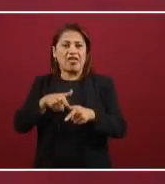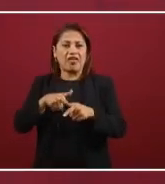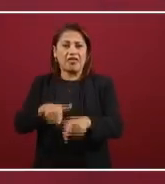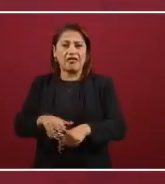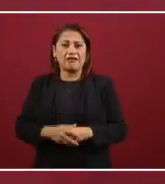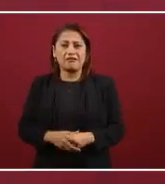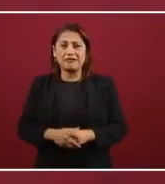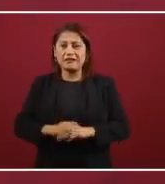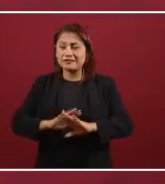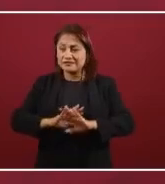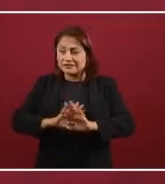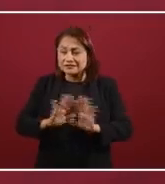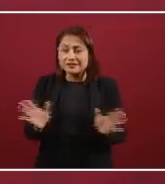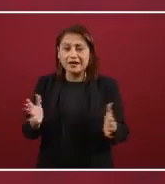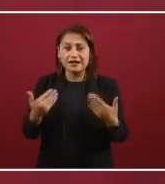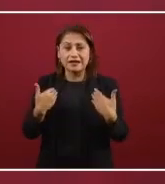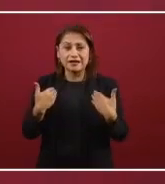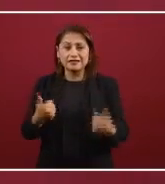se acaba la corrupción